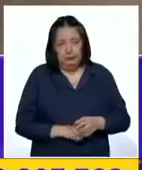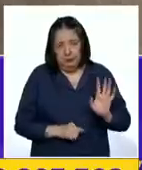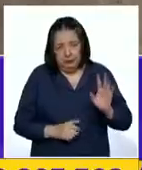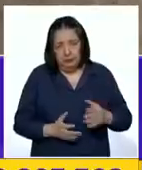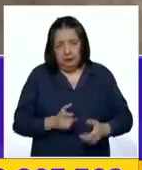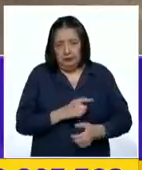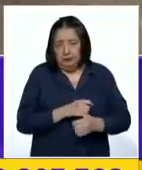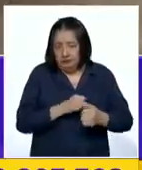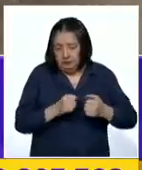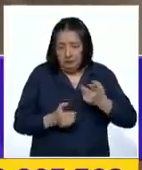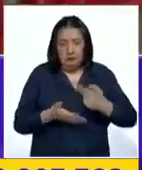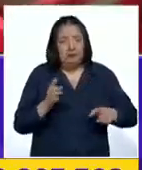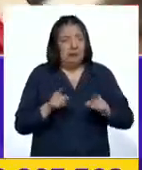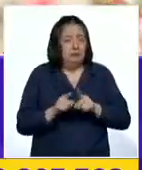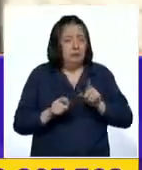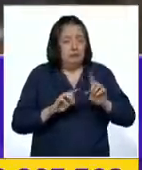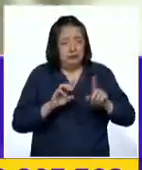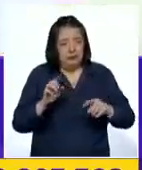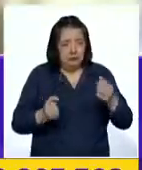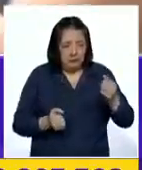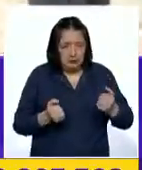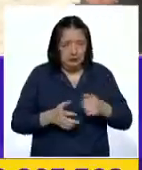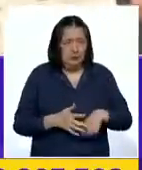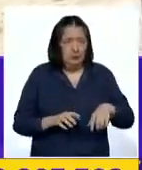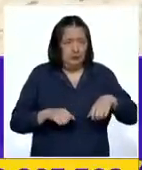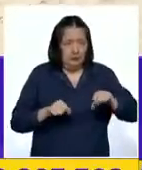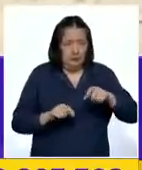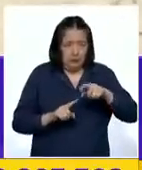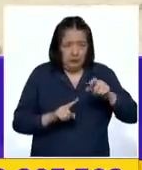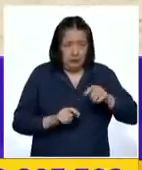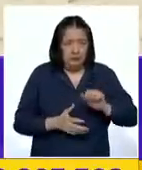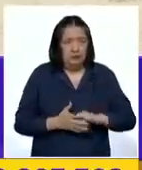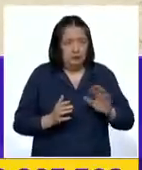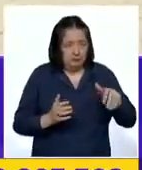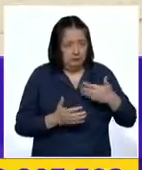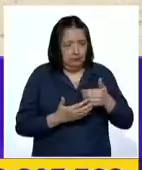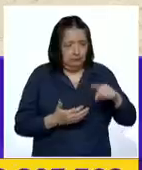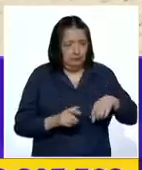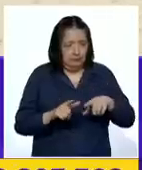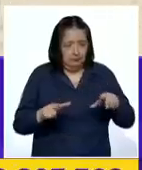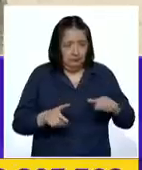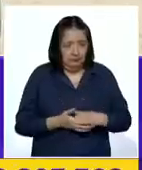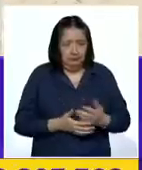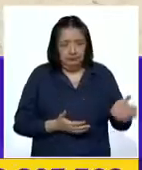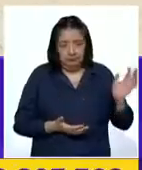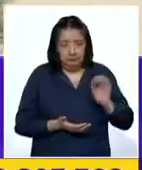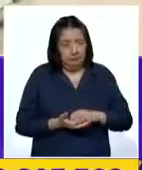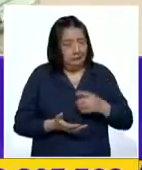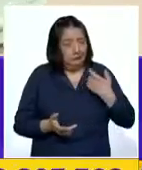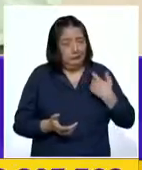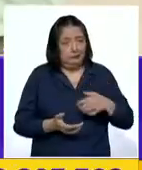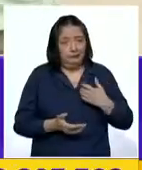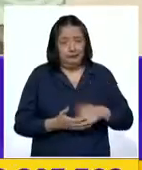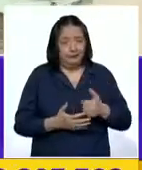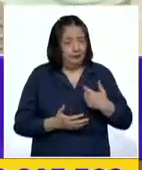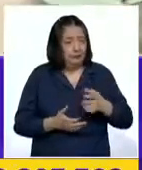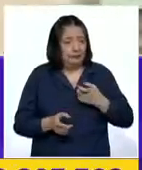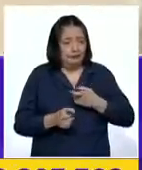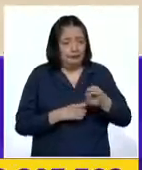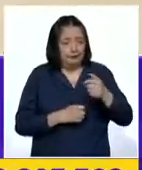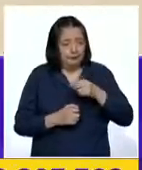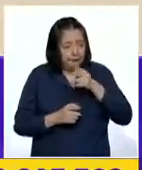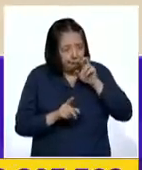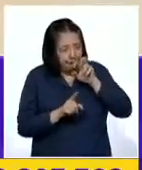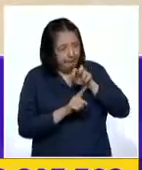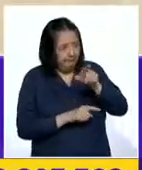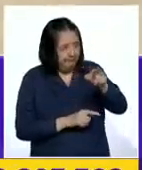de esfuerzos también en algunos vehículos, mototaxistas han llegado a esta zona, una de las más afectadas acá en Cieneguilla, como puedes ver, son